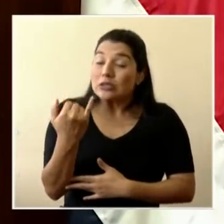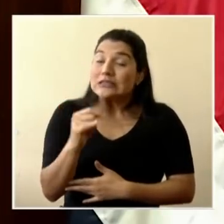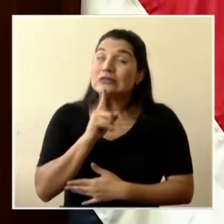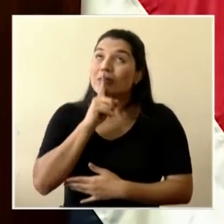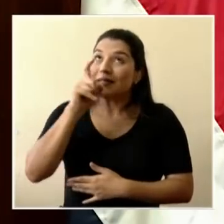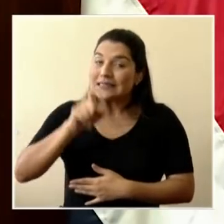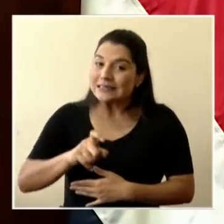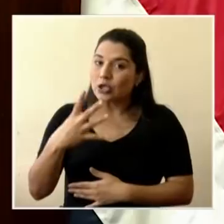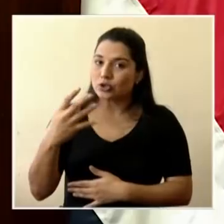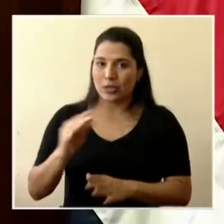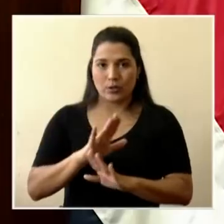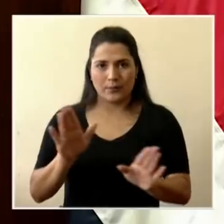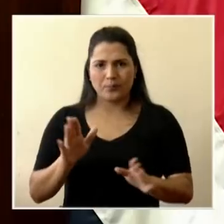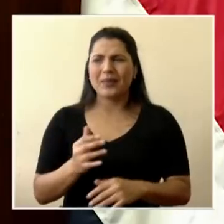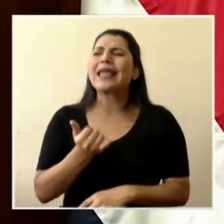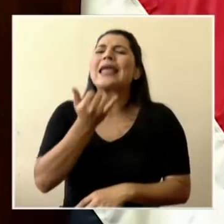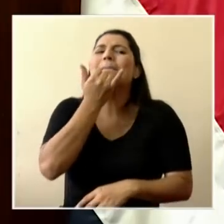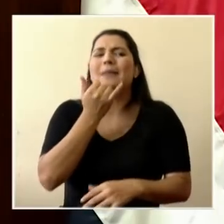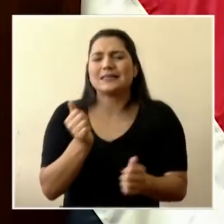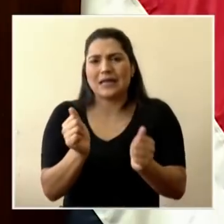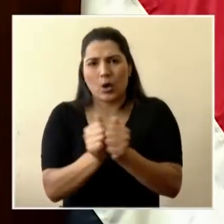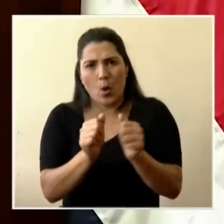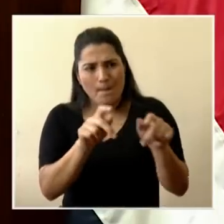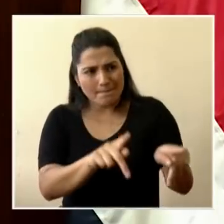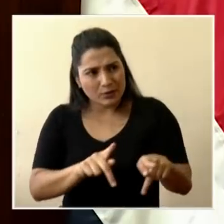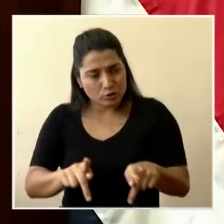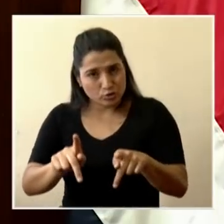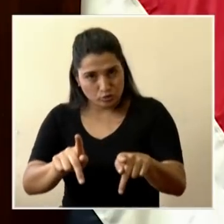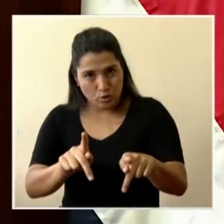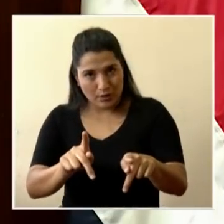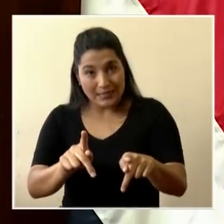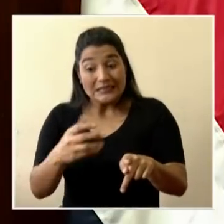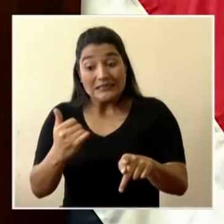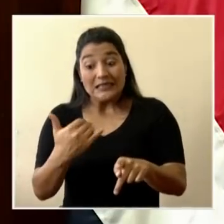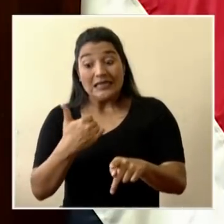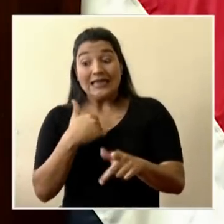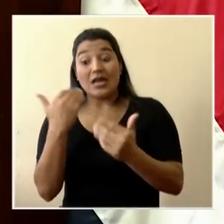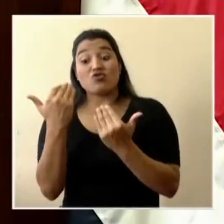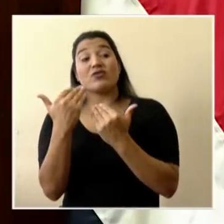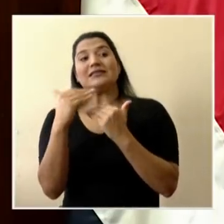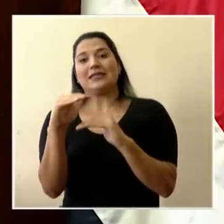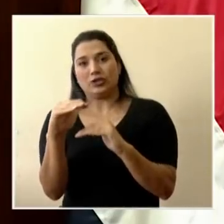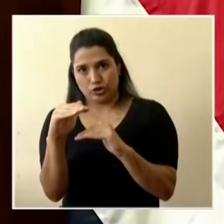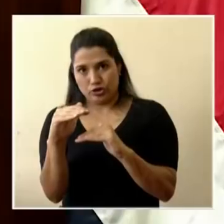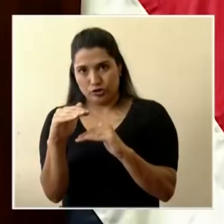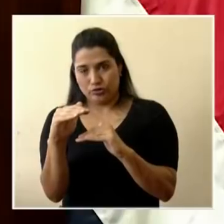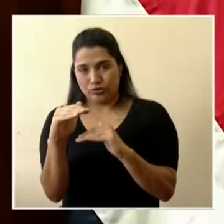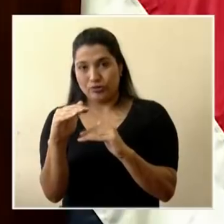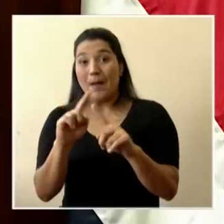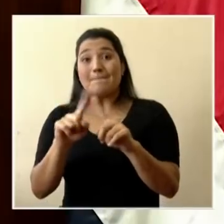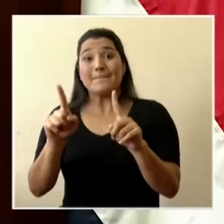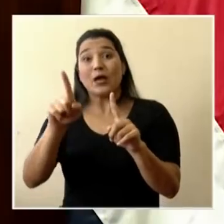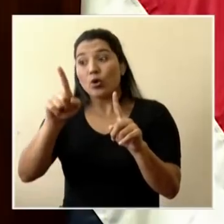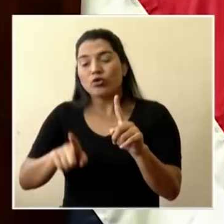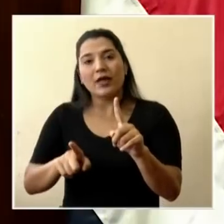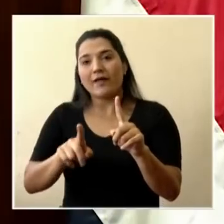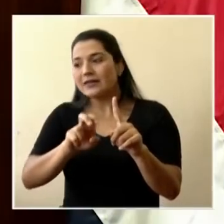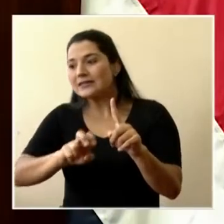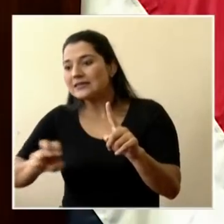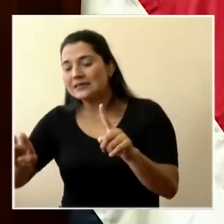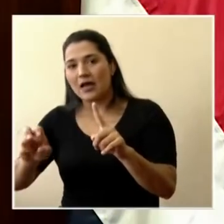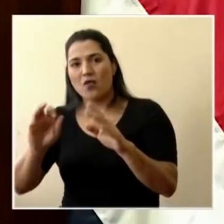necesidad. ¿Y qué pasa con las personas que tienen ese día placa restringida, por así decirlo, pero tienen que llevar algún familiar o